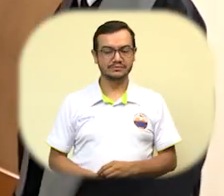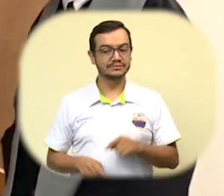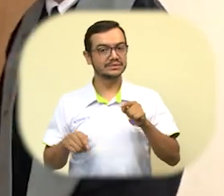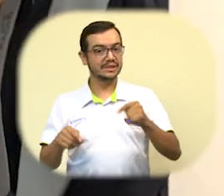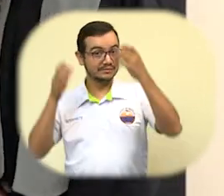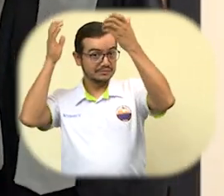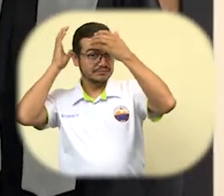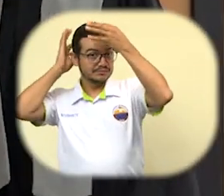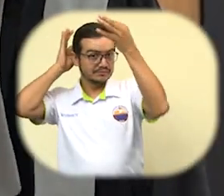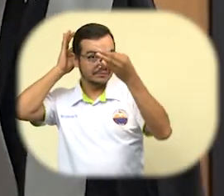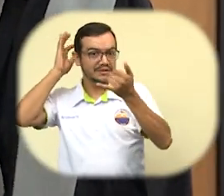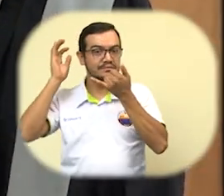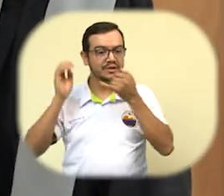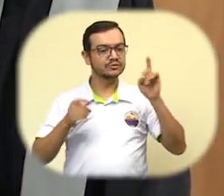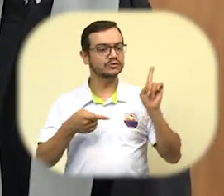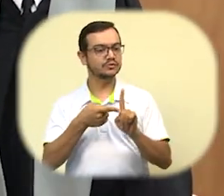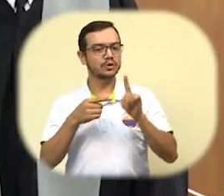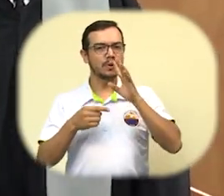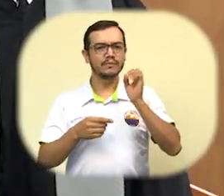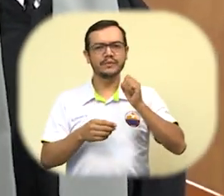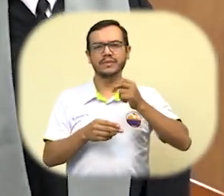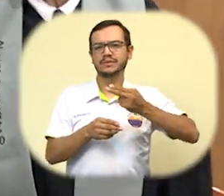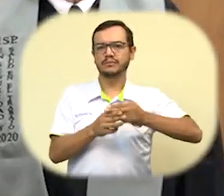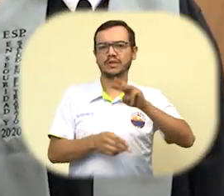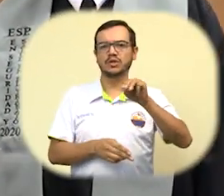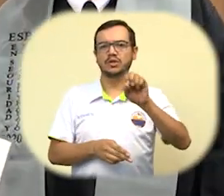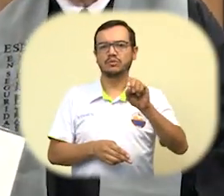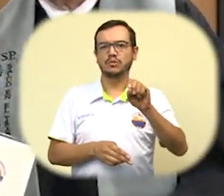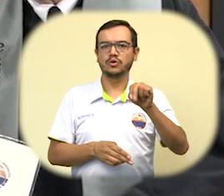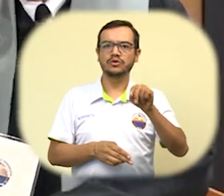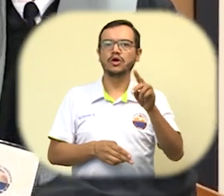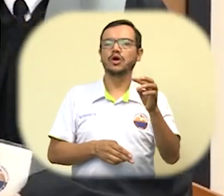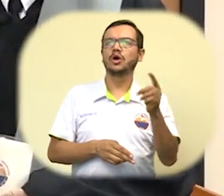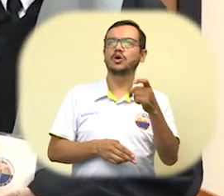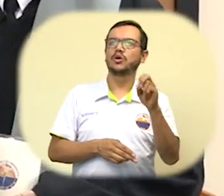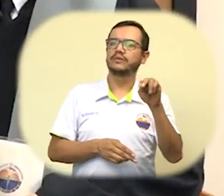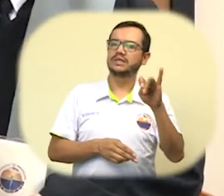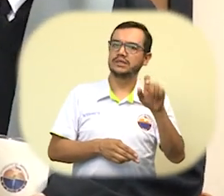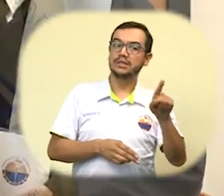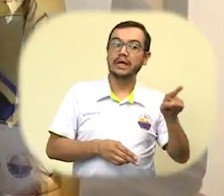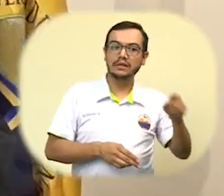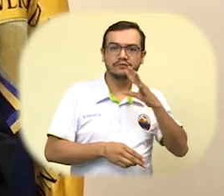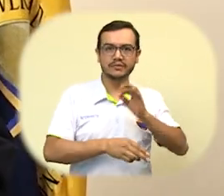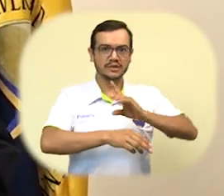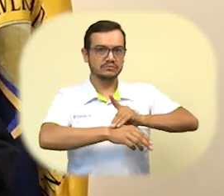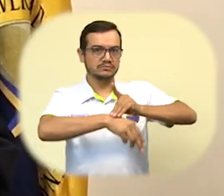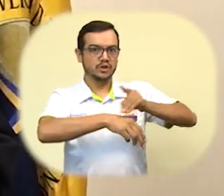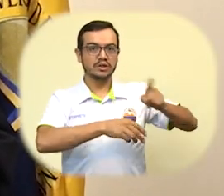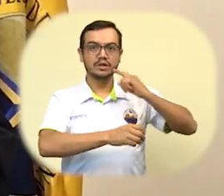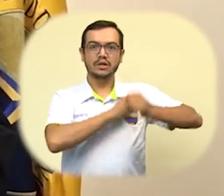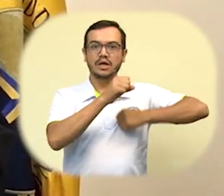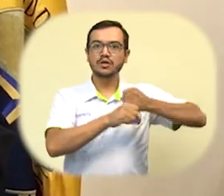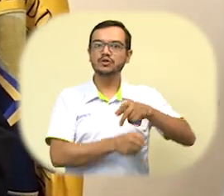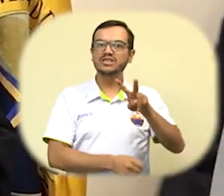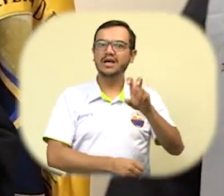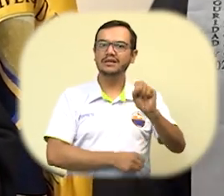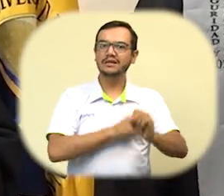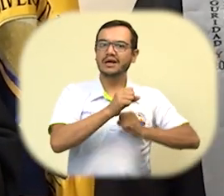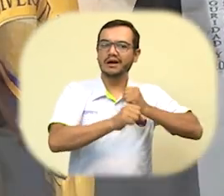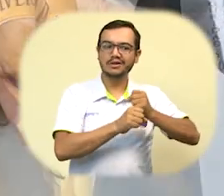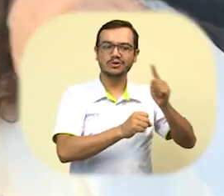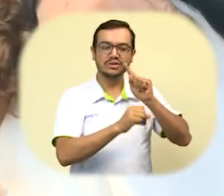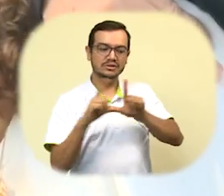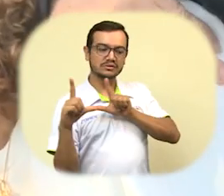momento emotivo cuando Montgomery Antonio Daconte, médico de profesión, a sus 70 años de edad, recibió el título como especialista